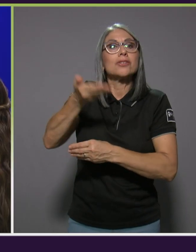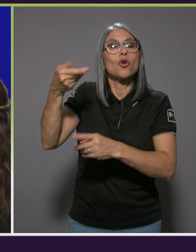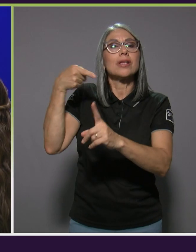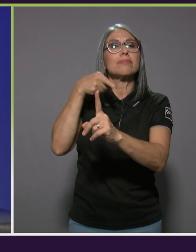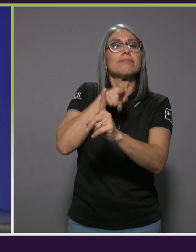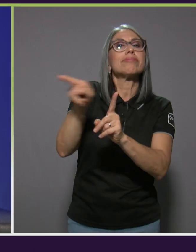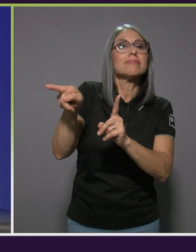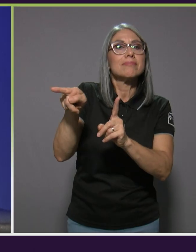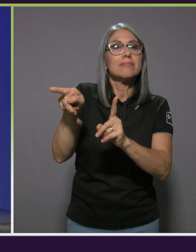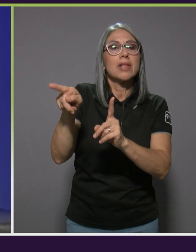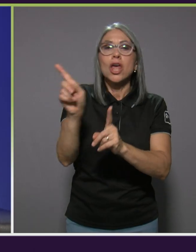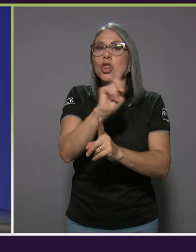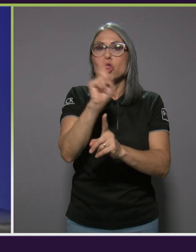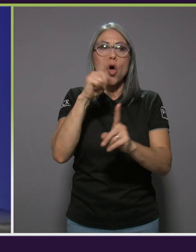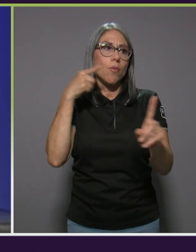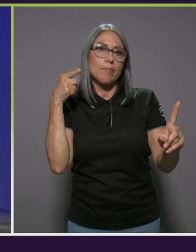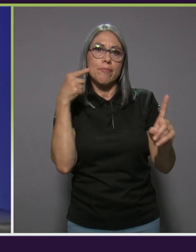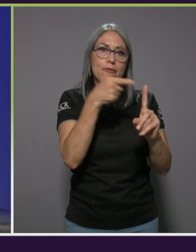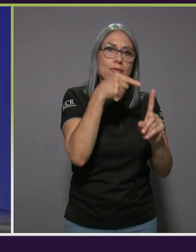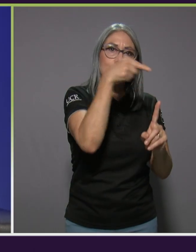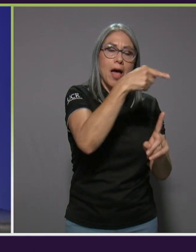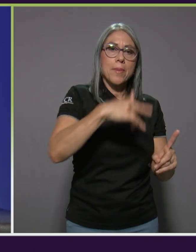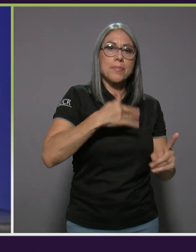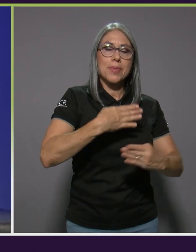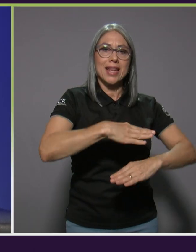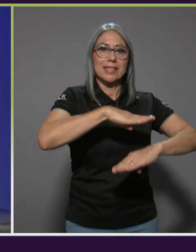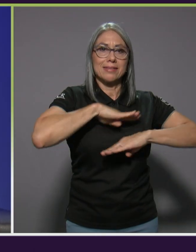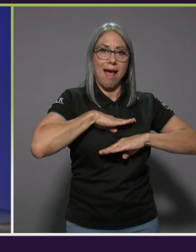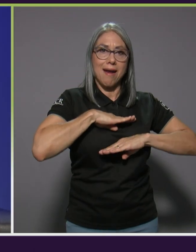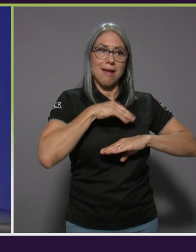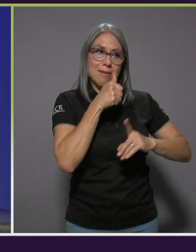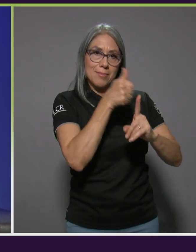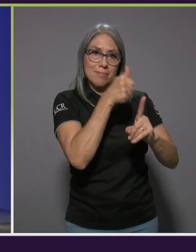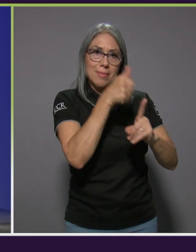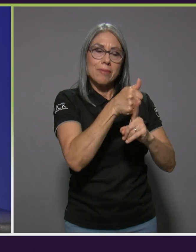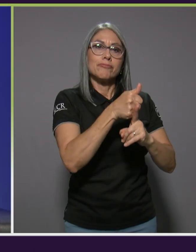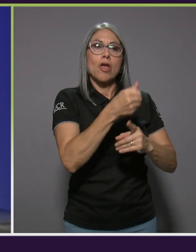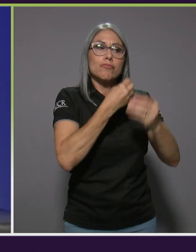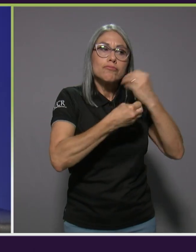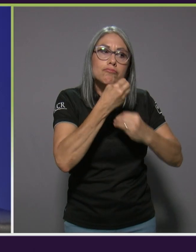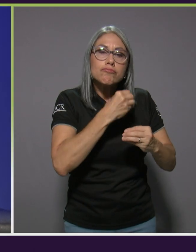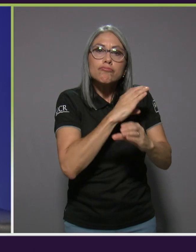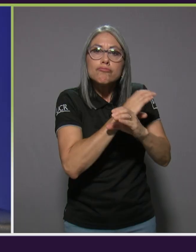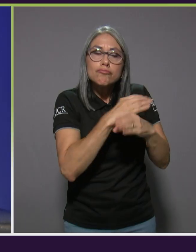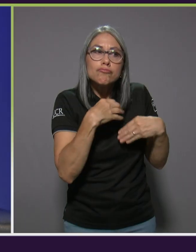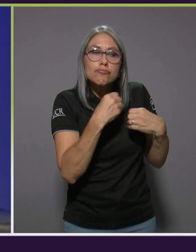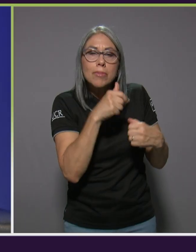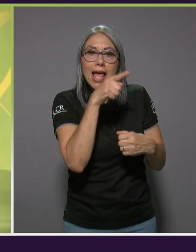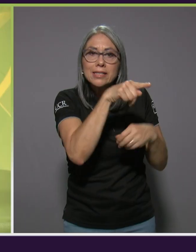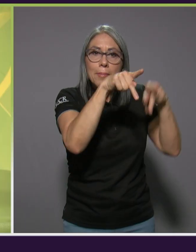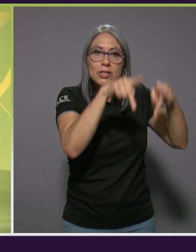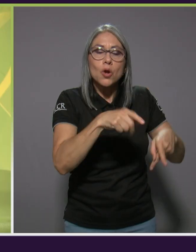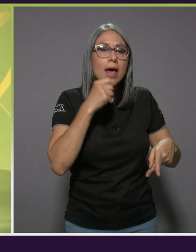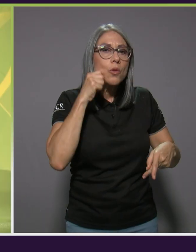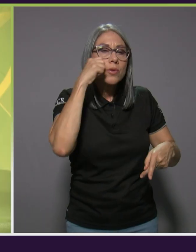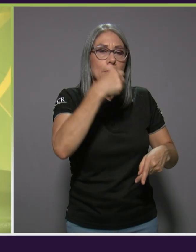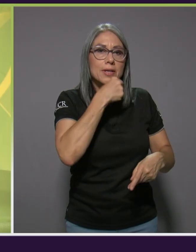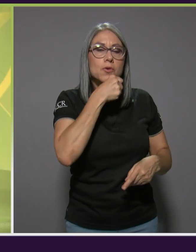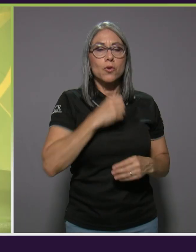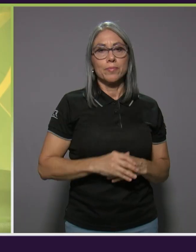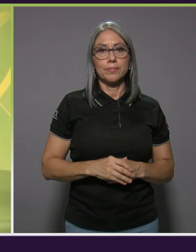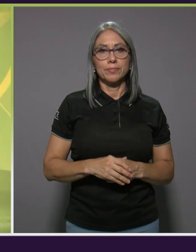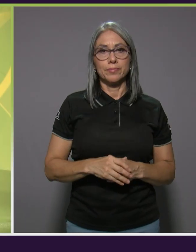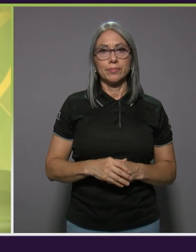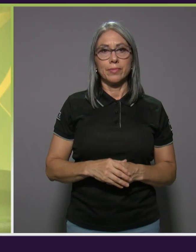distintas a lo que debería ser, que es el bienestar y la manutención de esa persona adulta mayor. Y existe una serie de,